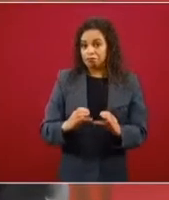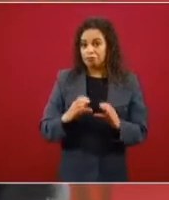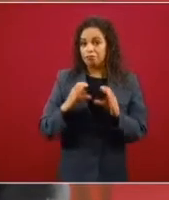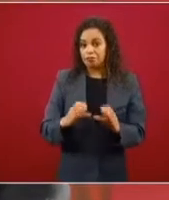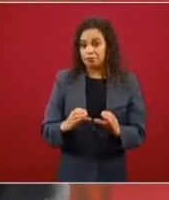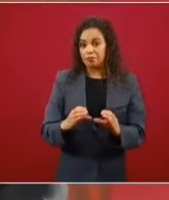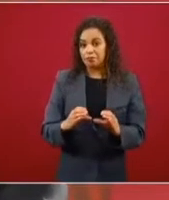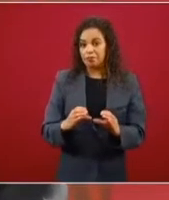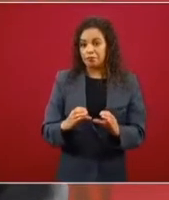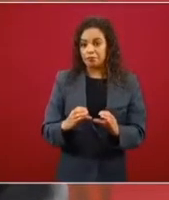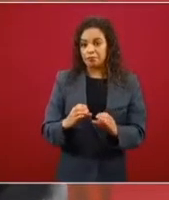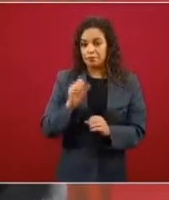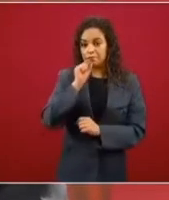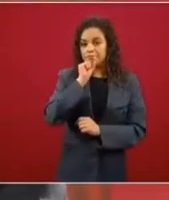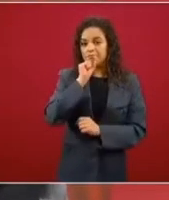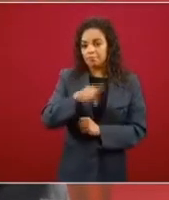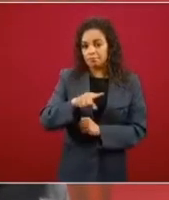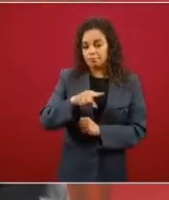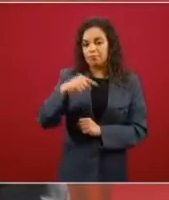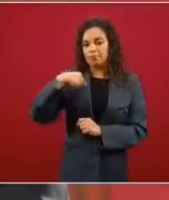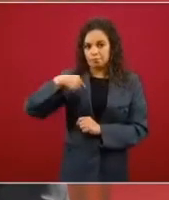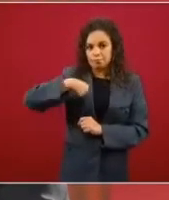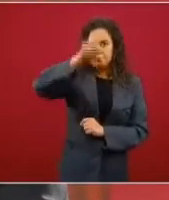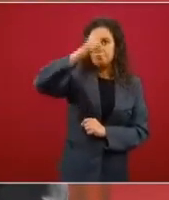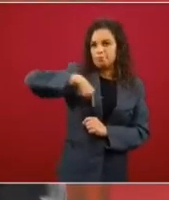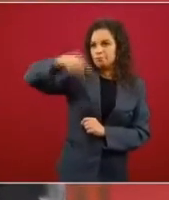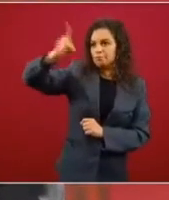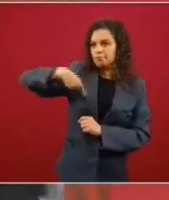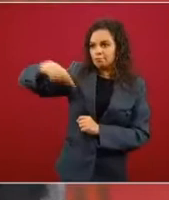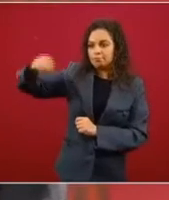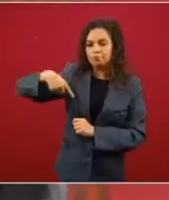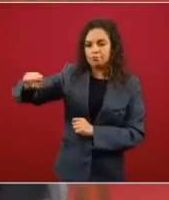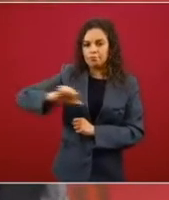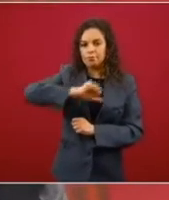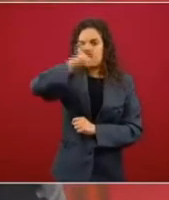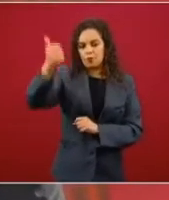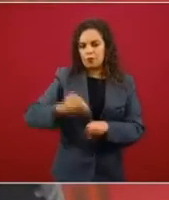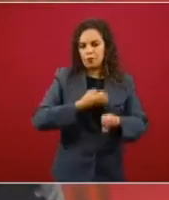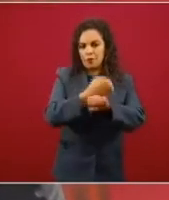puedo también estar en cualquier estado cuidándome